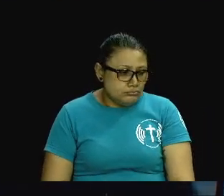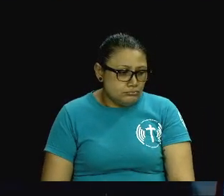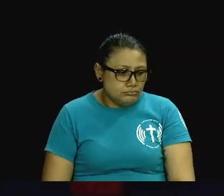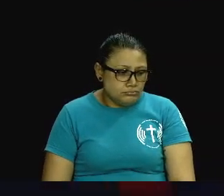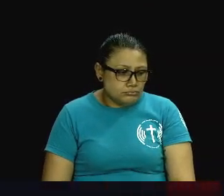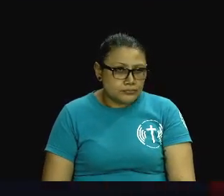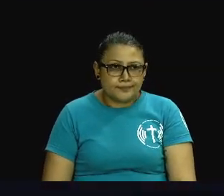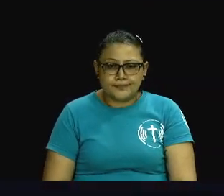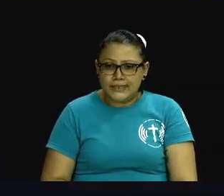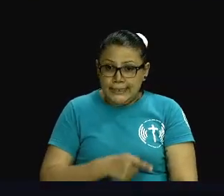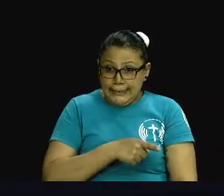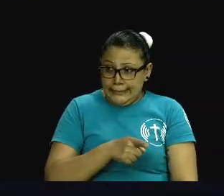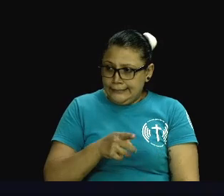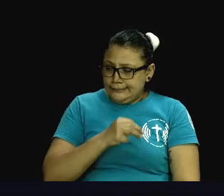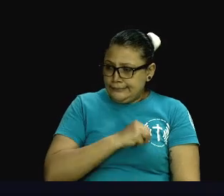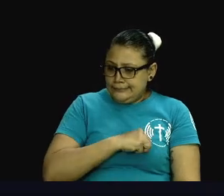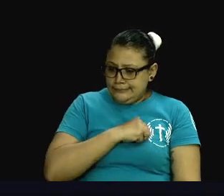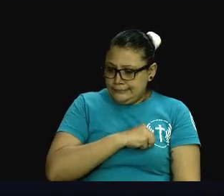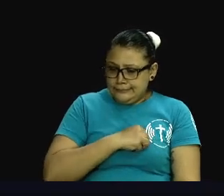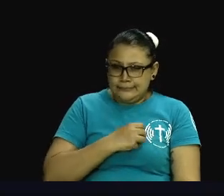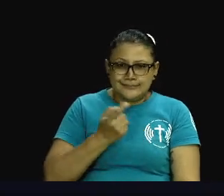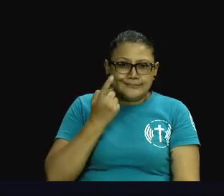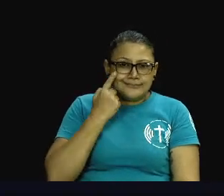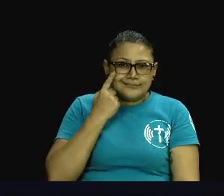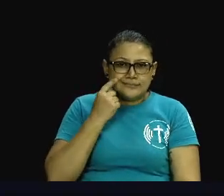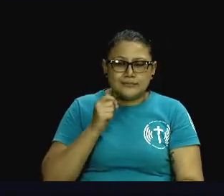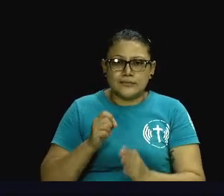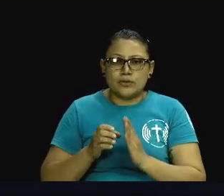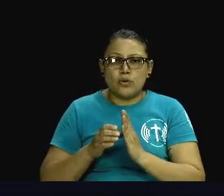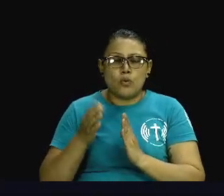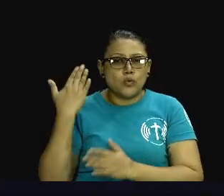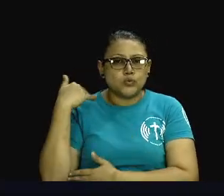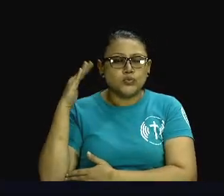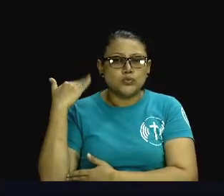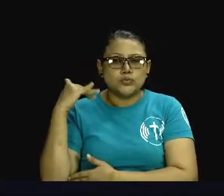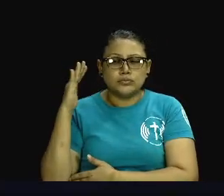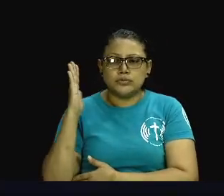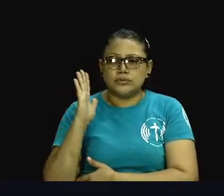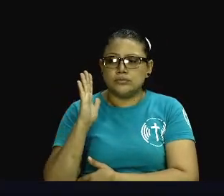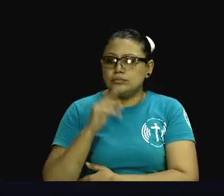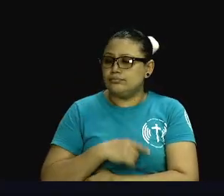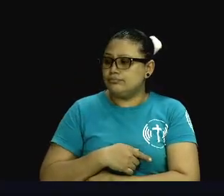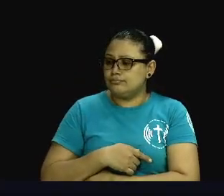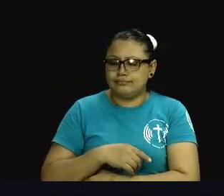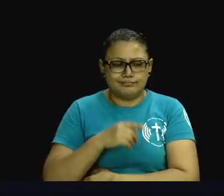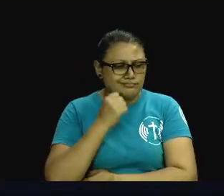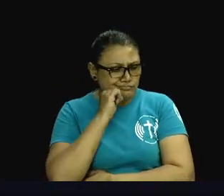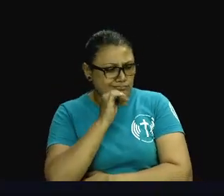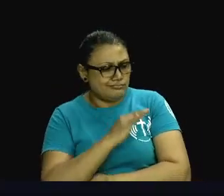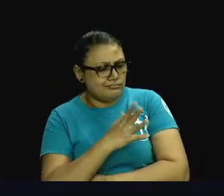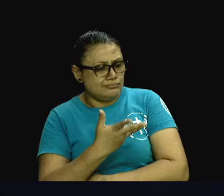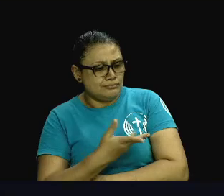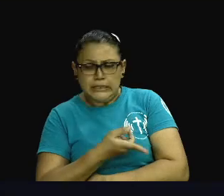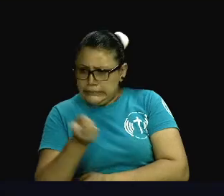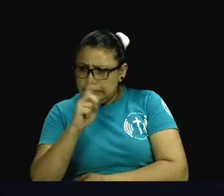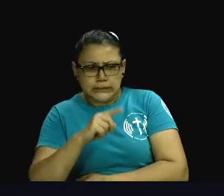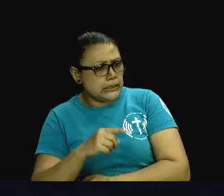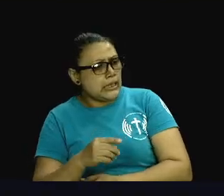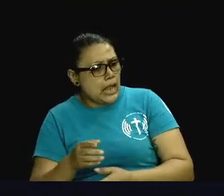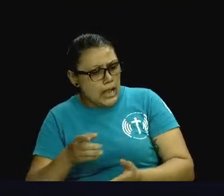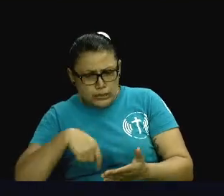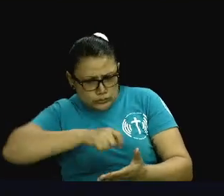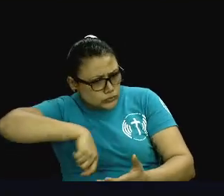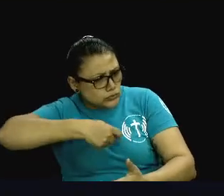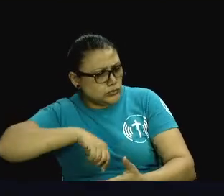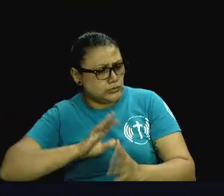y sumisión que era la cultura le dice elías a pueda cocinar me lo le dijo